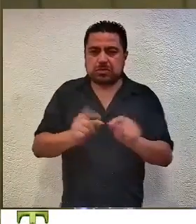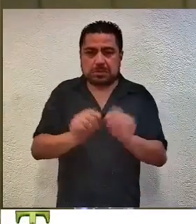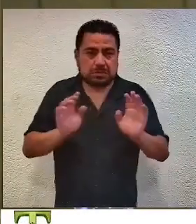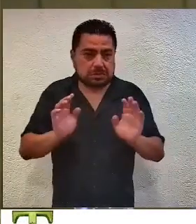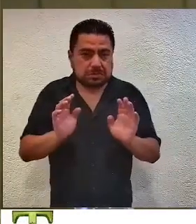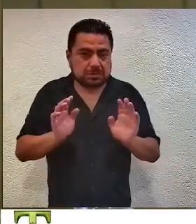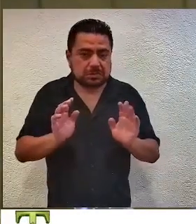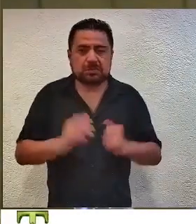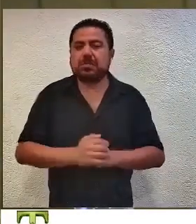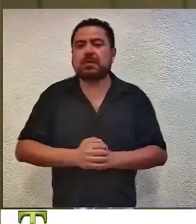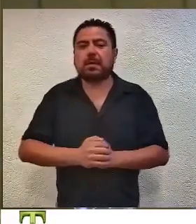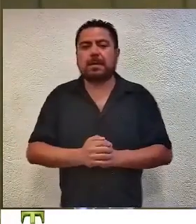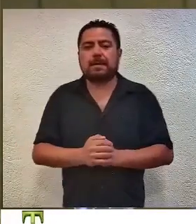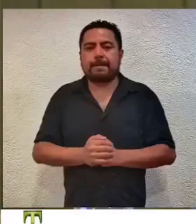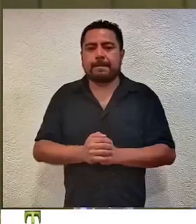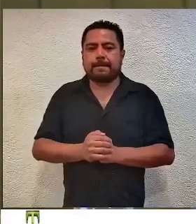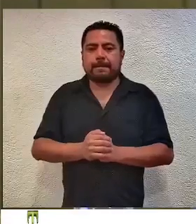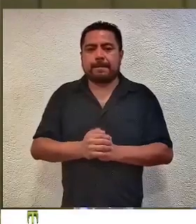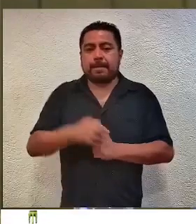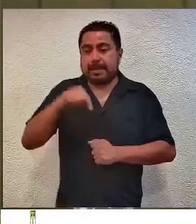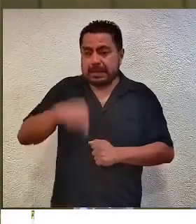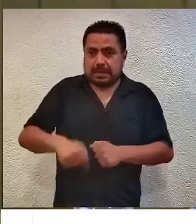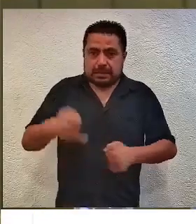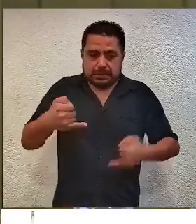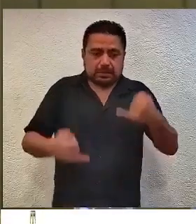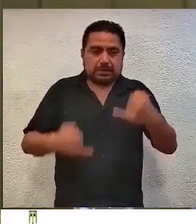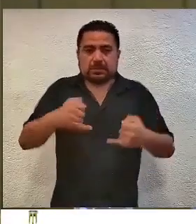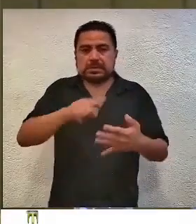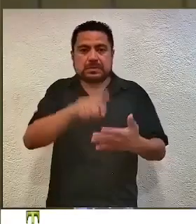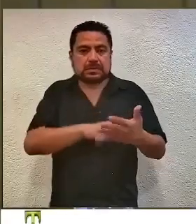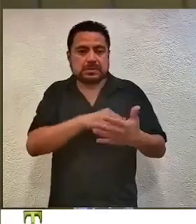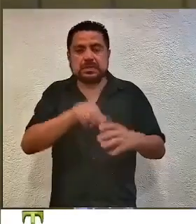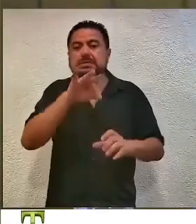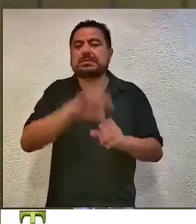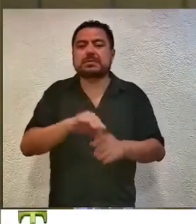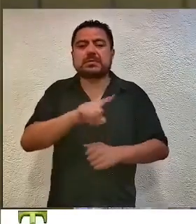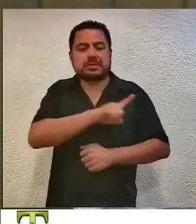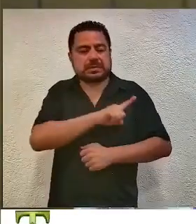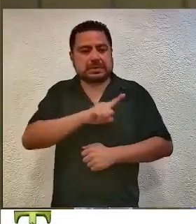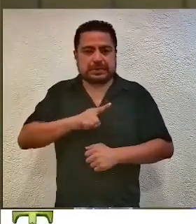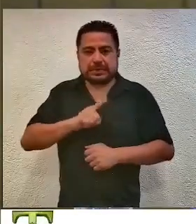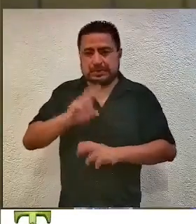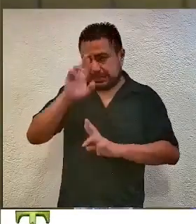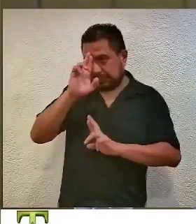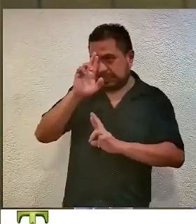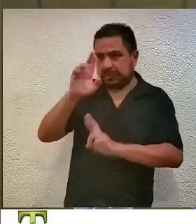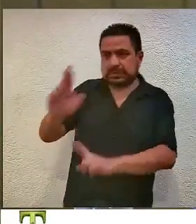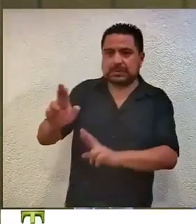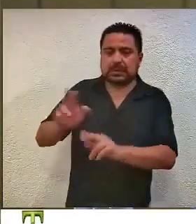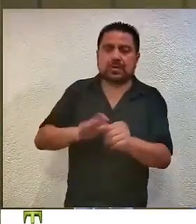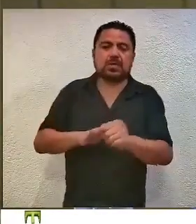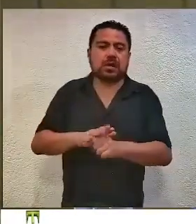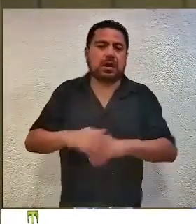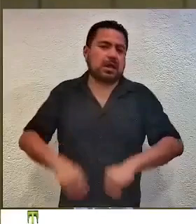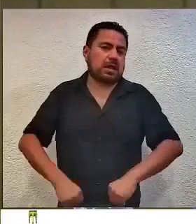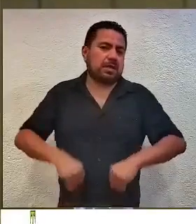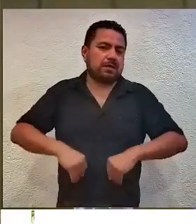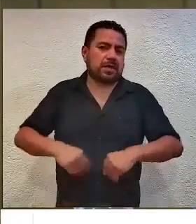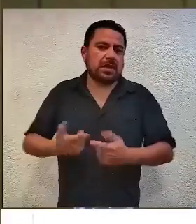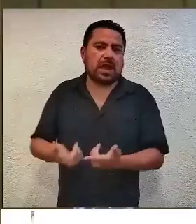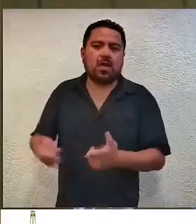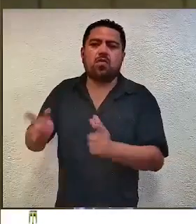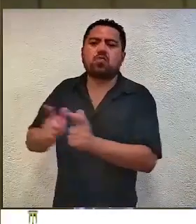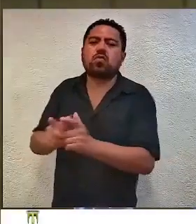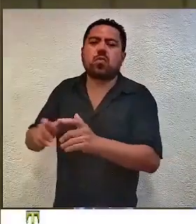decir, este tribunal electoral debe ser respetuoso de la vida